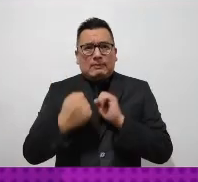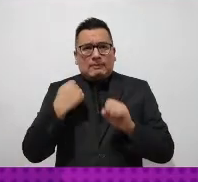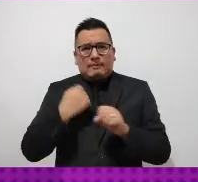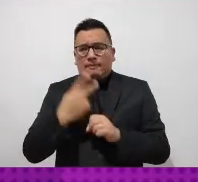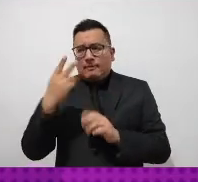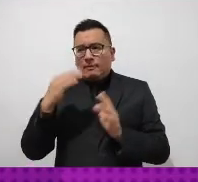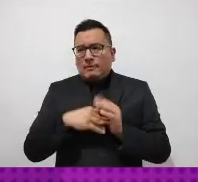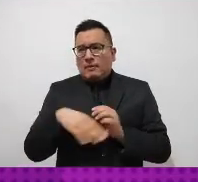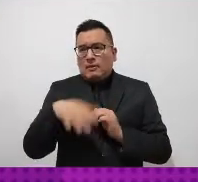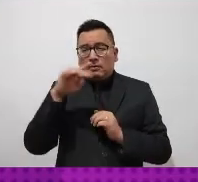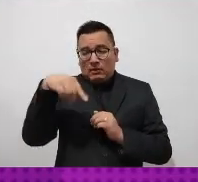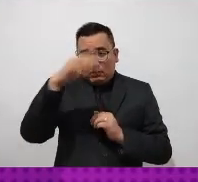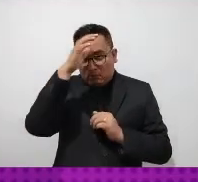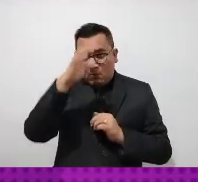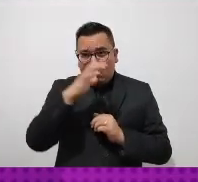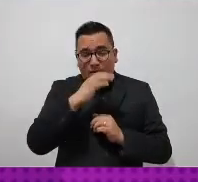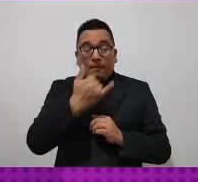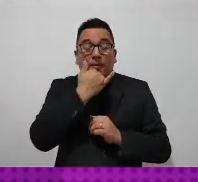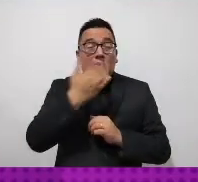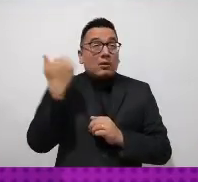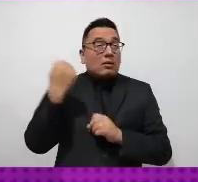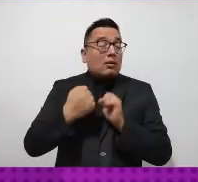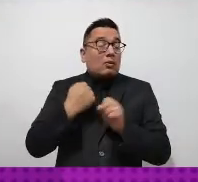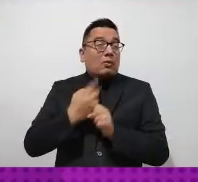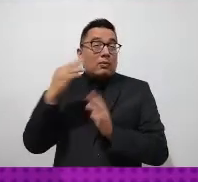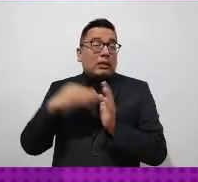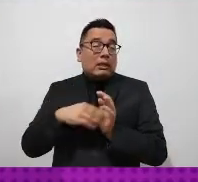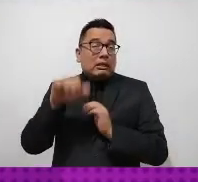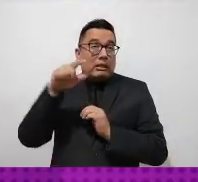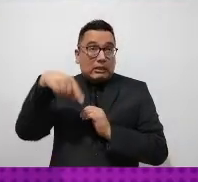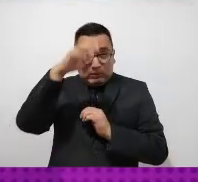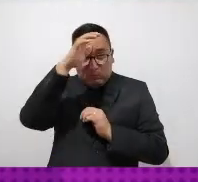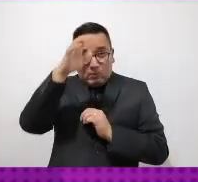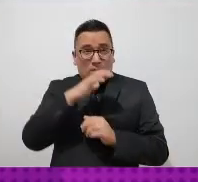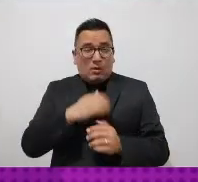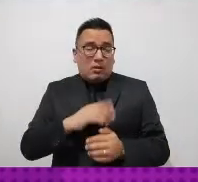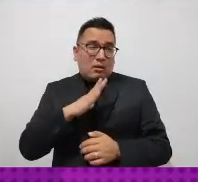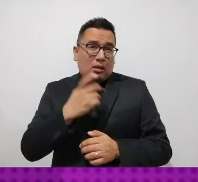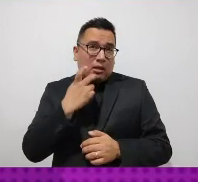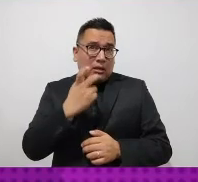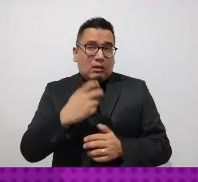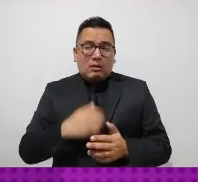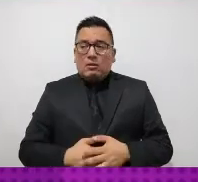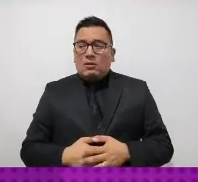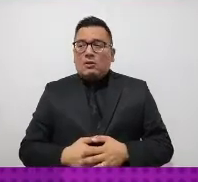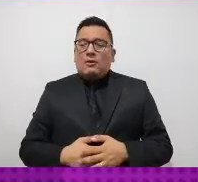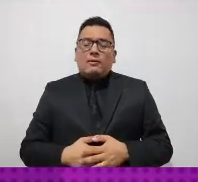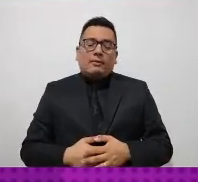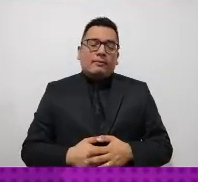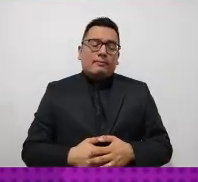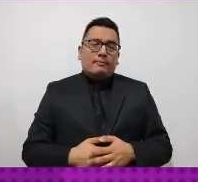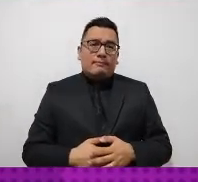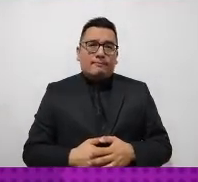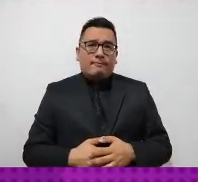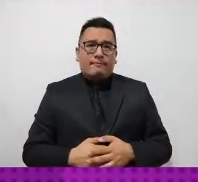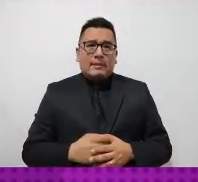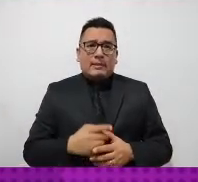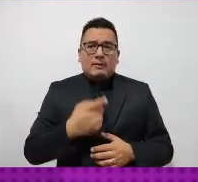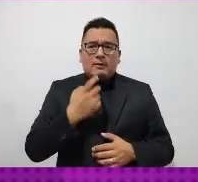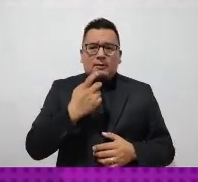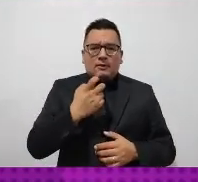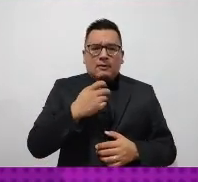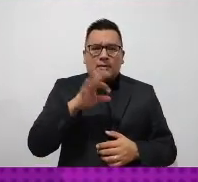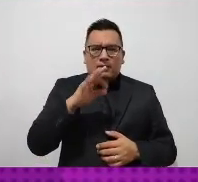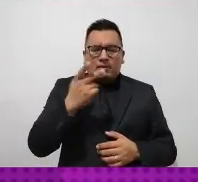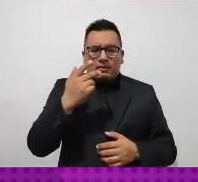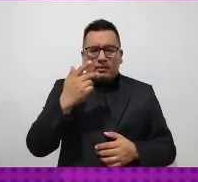año 2019 aquí en el estado, desde 2016 en el estado de Coahuila, si mal no recuerdo, espero no traer mal la fecha, pero sí